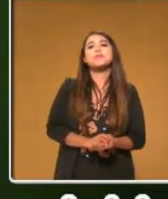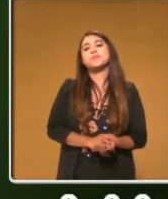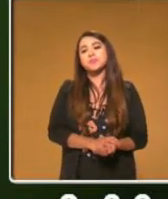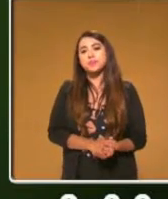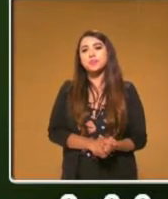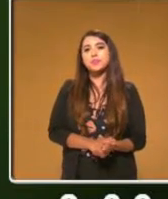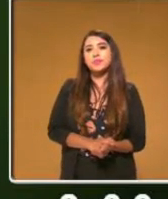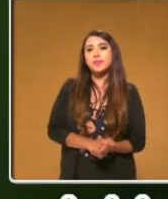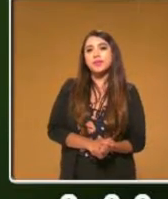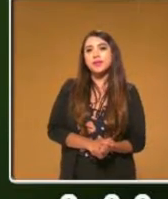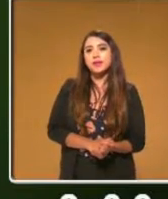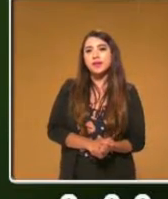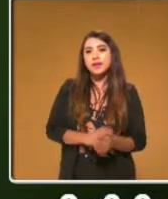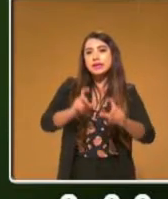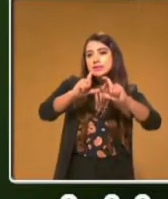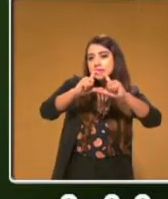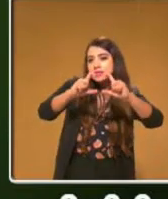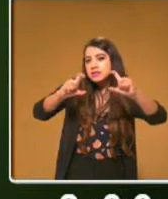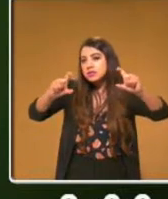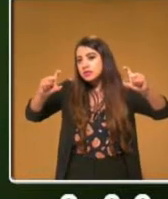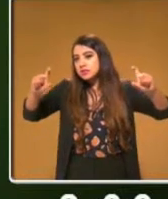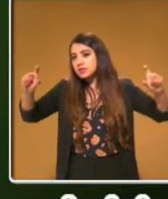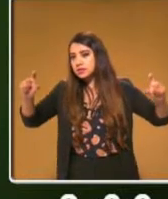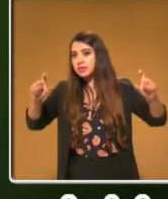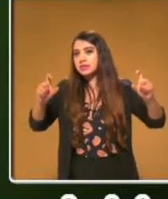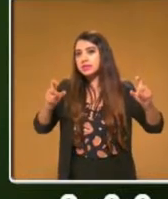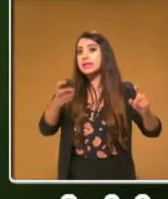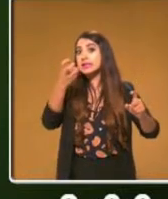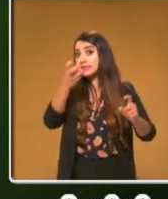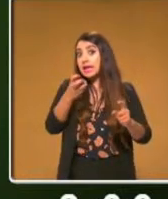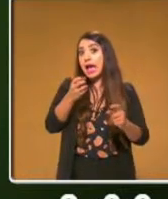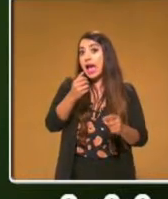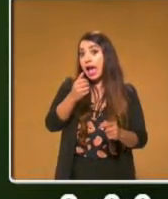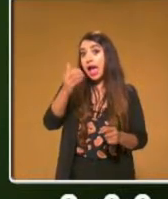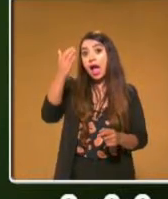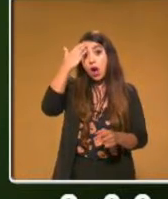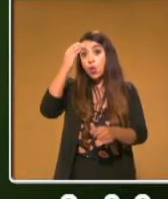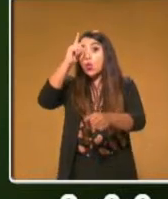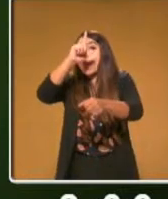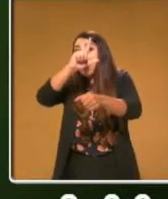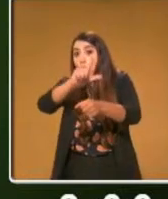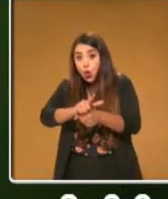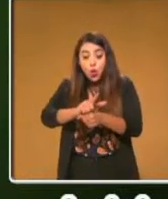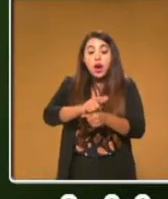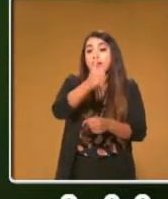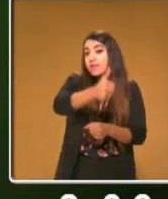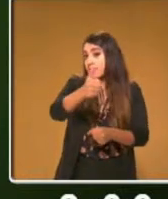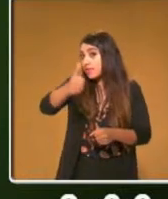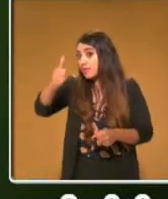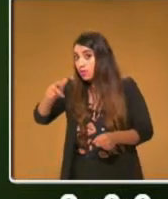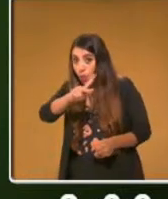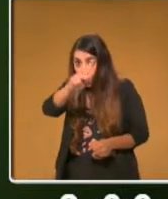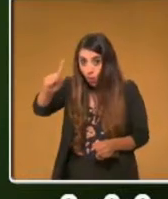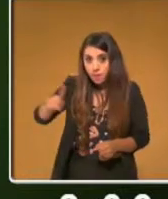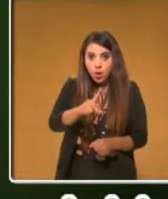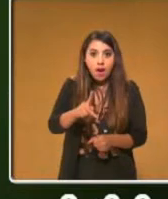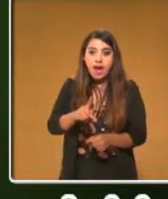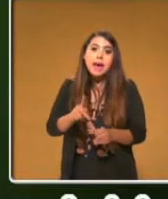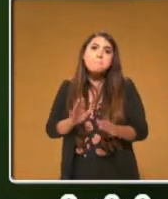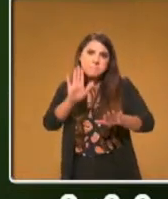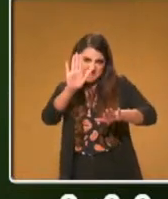como en la cultura en cada uno de estos pueblos, que aunque son semejantes, tienen creencias y